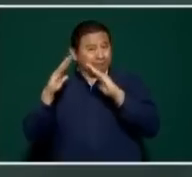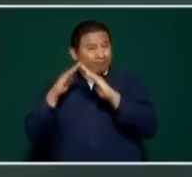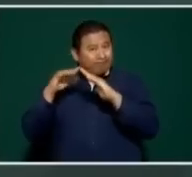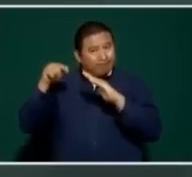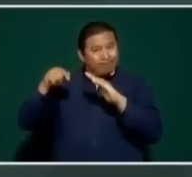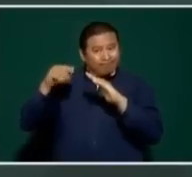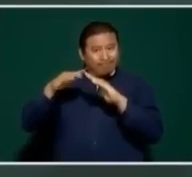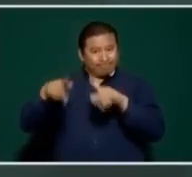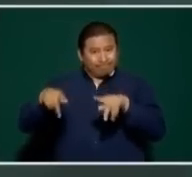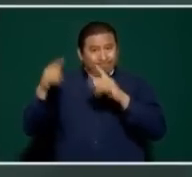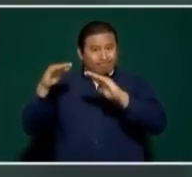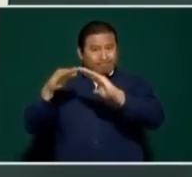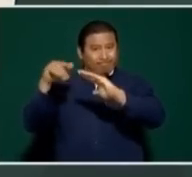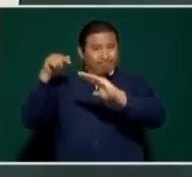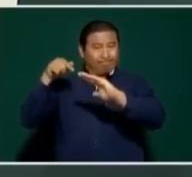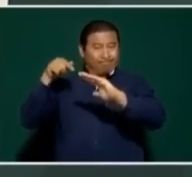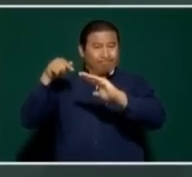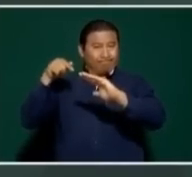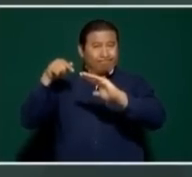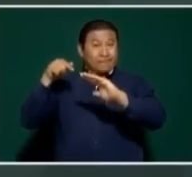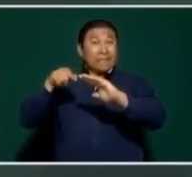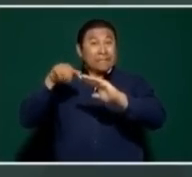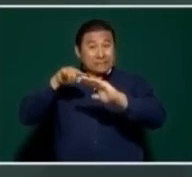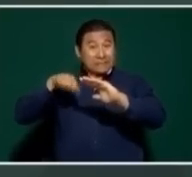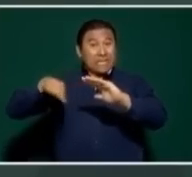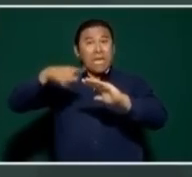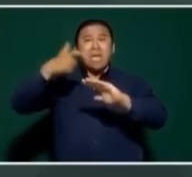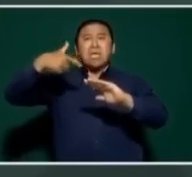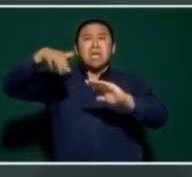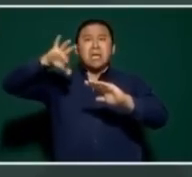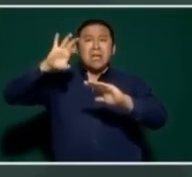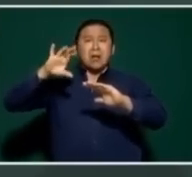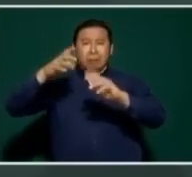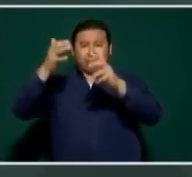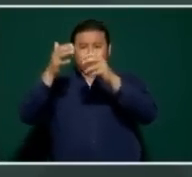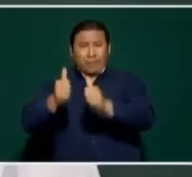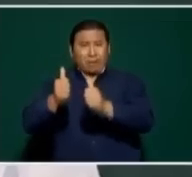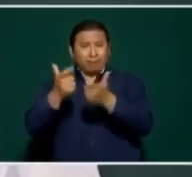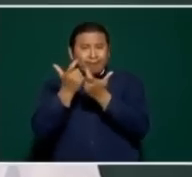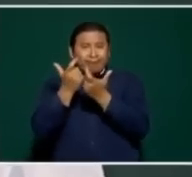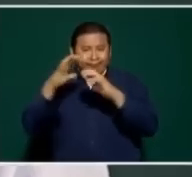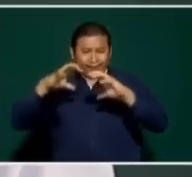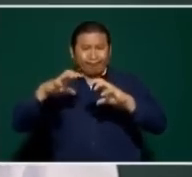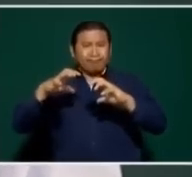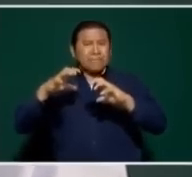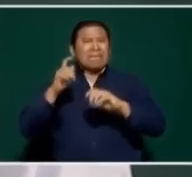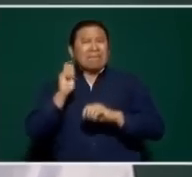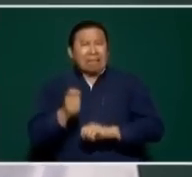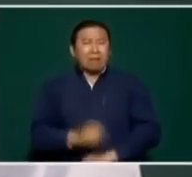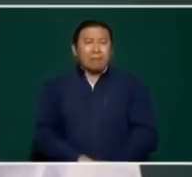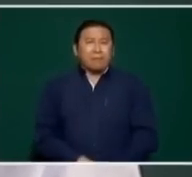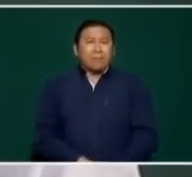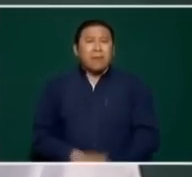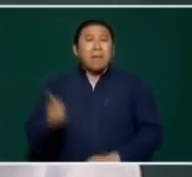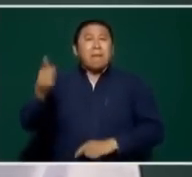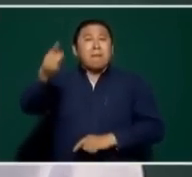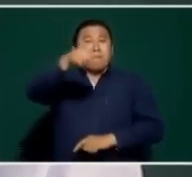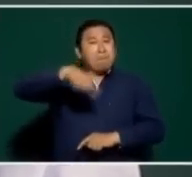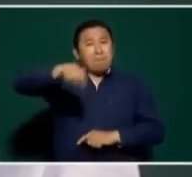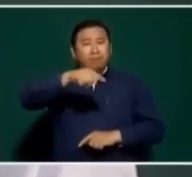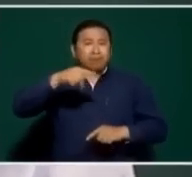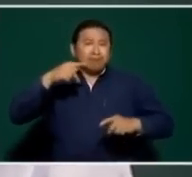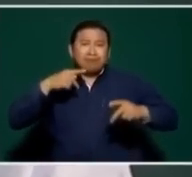casa va a quedar en Quintana Roo, es decir, va a ser para la